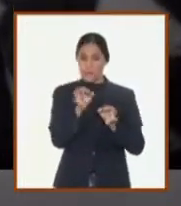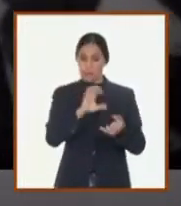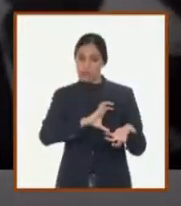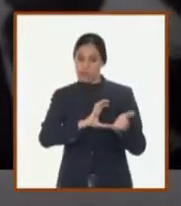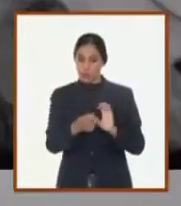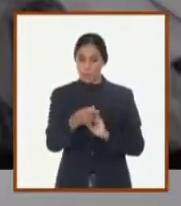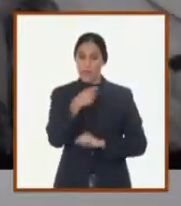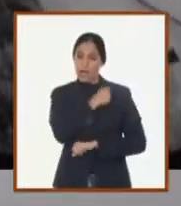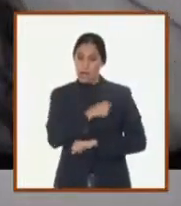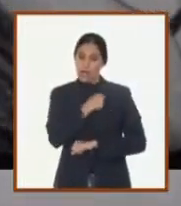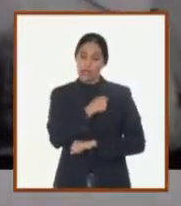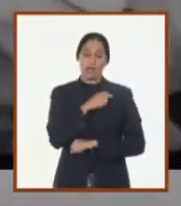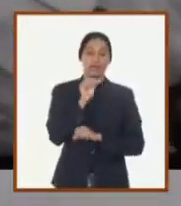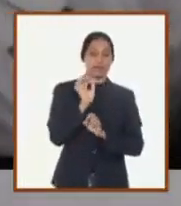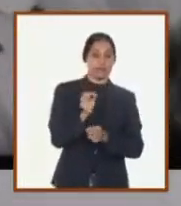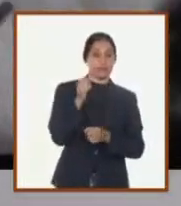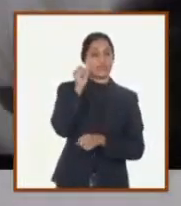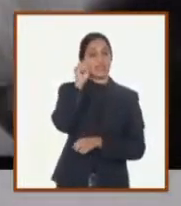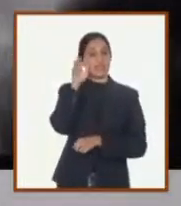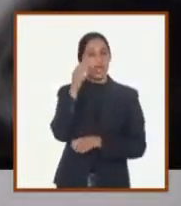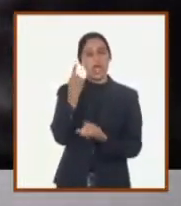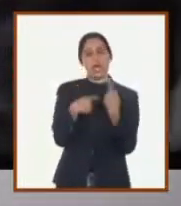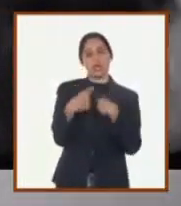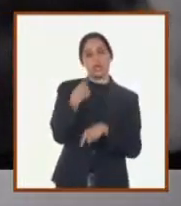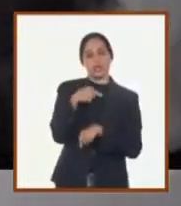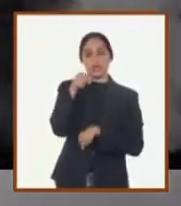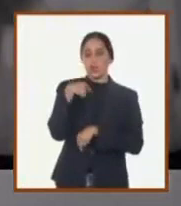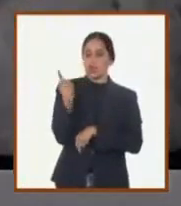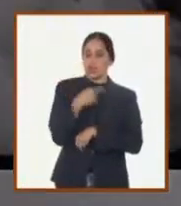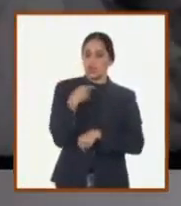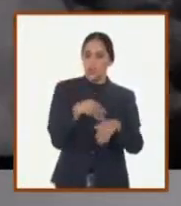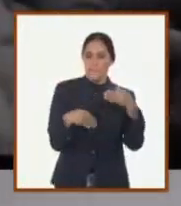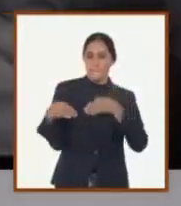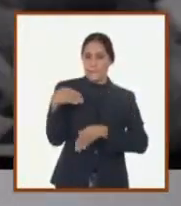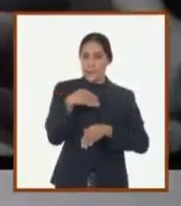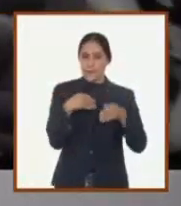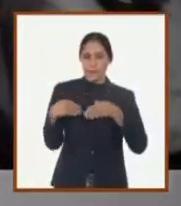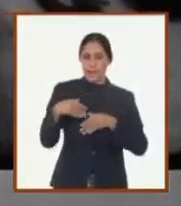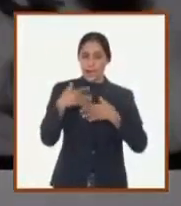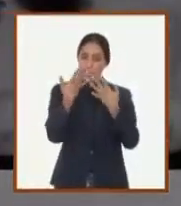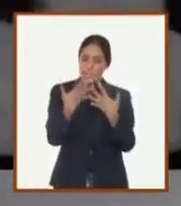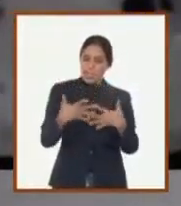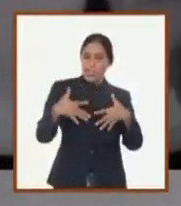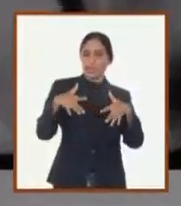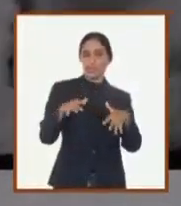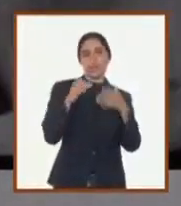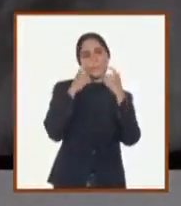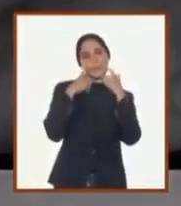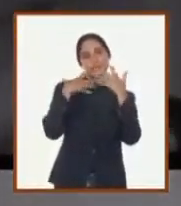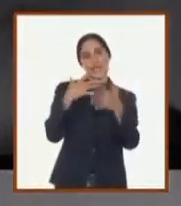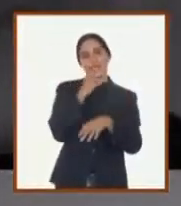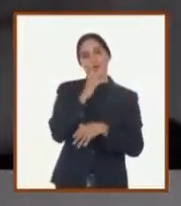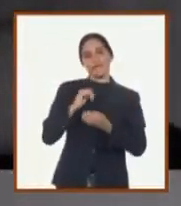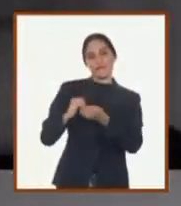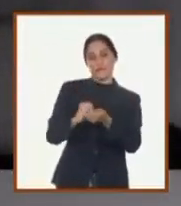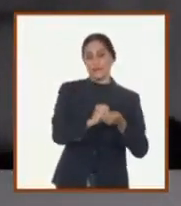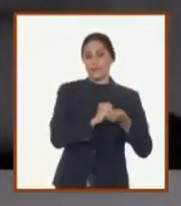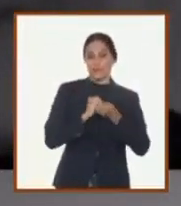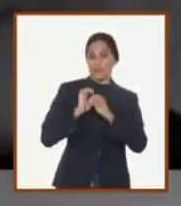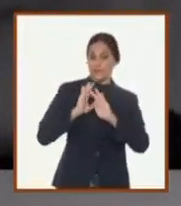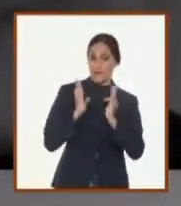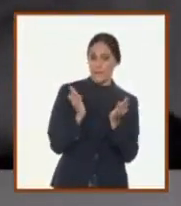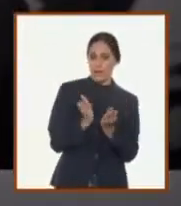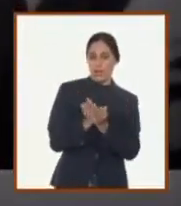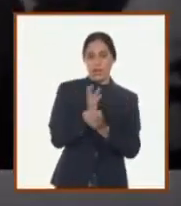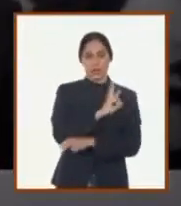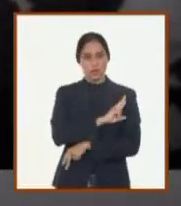que se hiciera por eso hemos venido a esta jornada sencilla familiar y Revolucionaria en